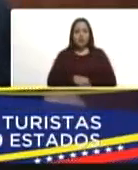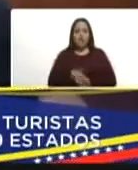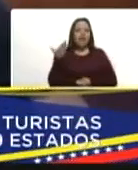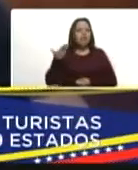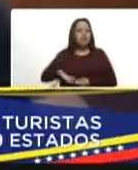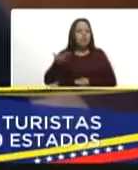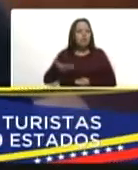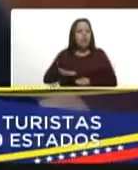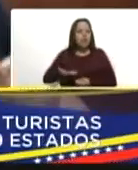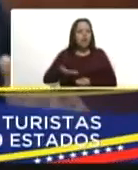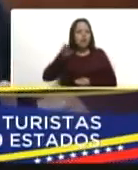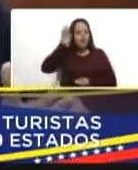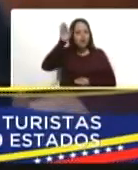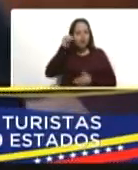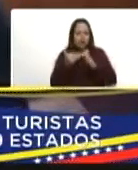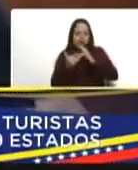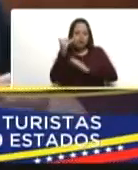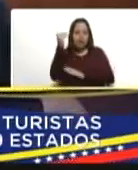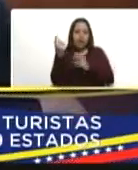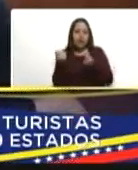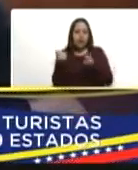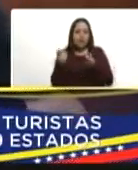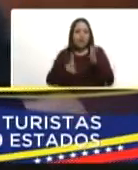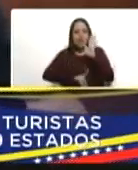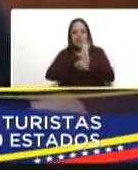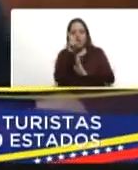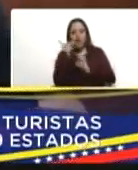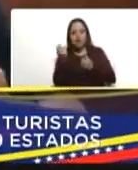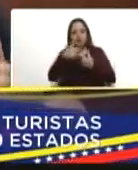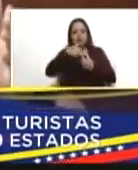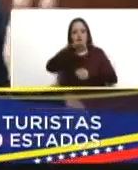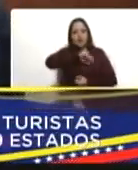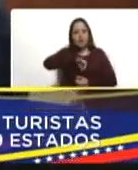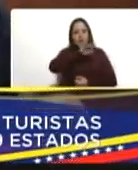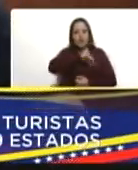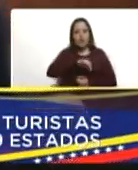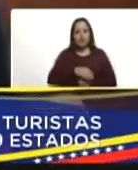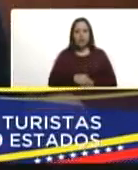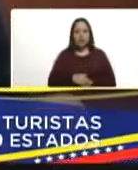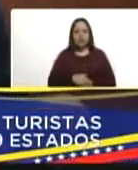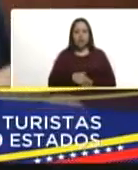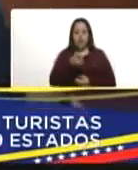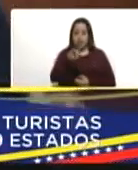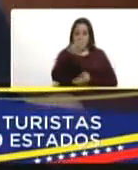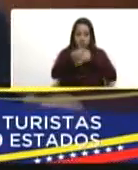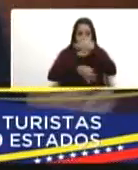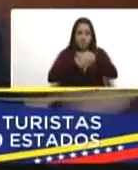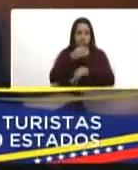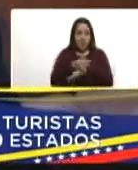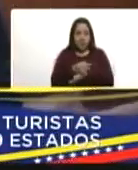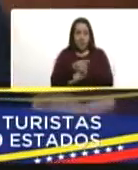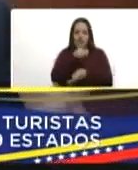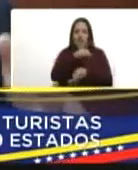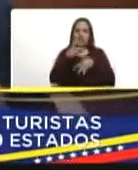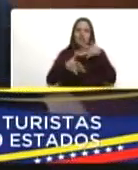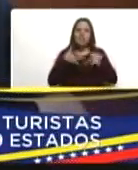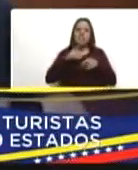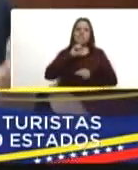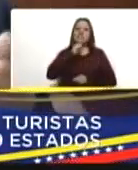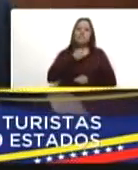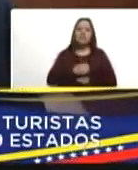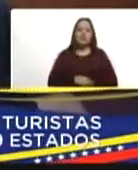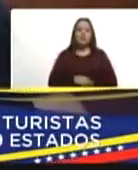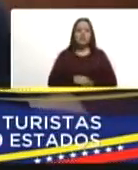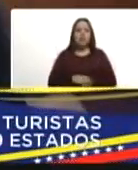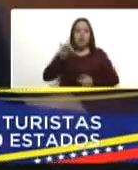fundamental del crecimiento económico del desarrollo y de la inclusión social así como usted lo ha dicho es un arma secreta las llegadas